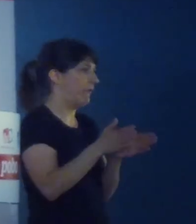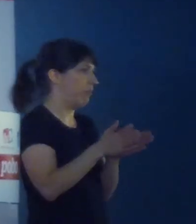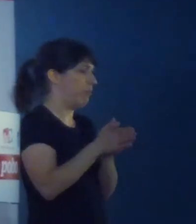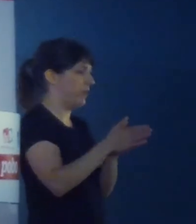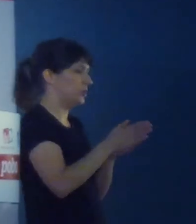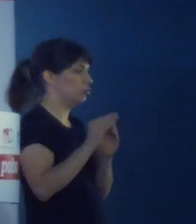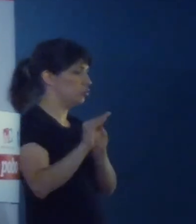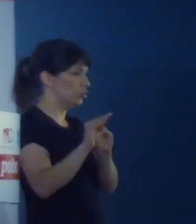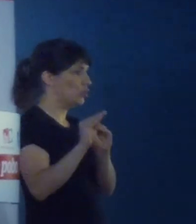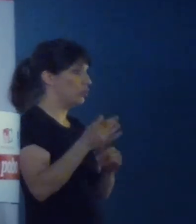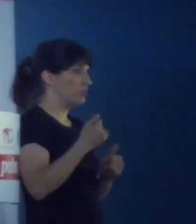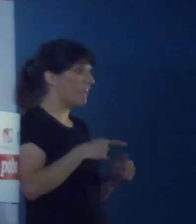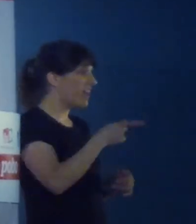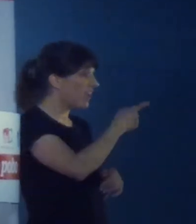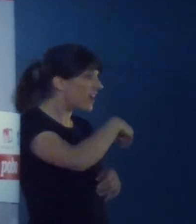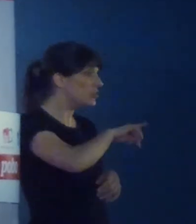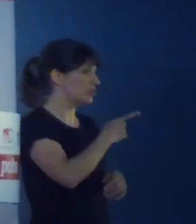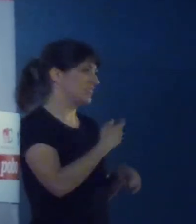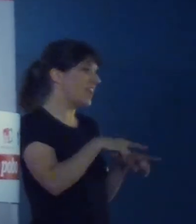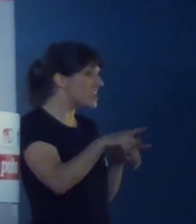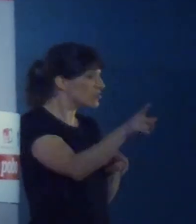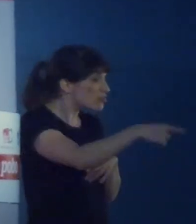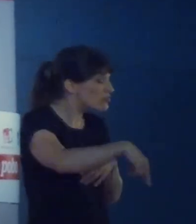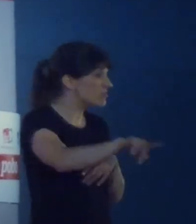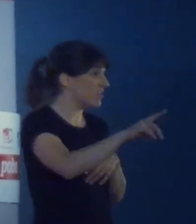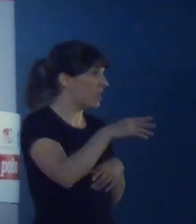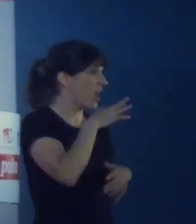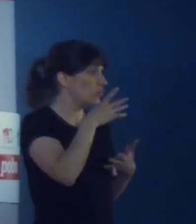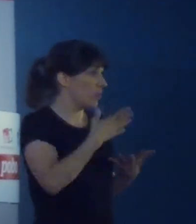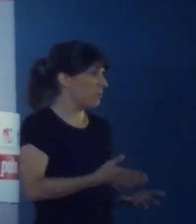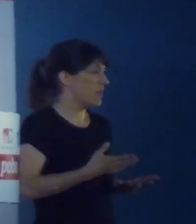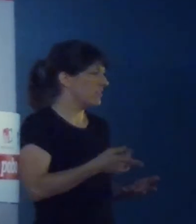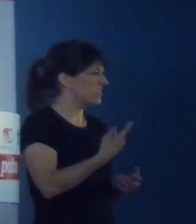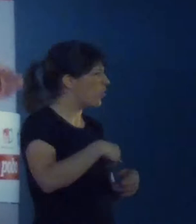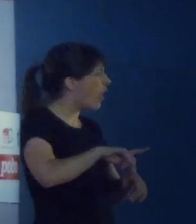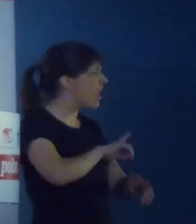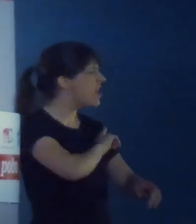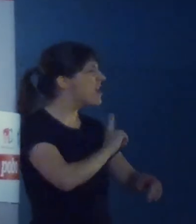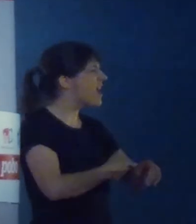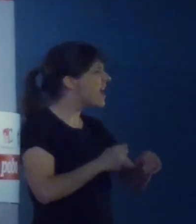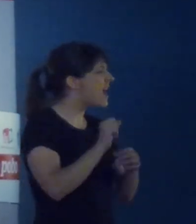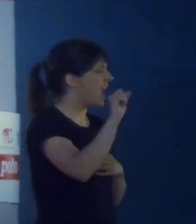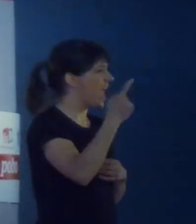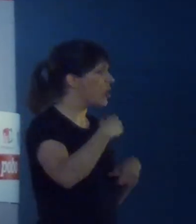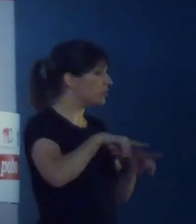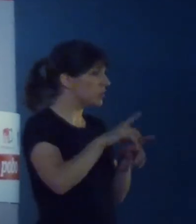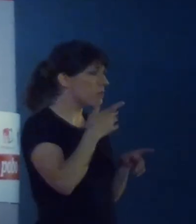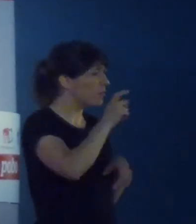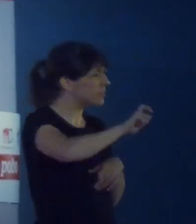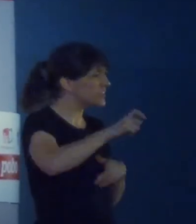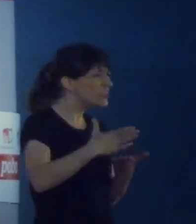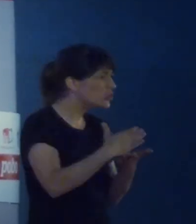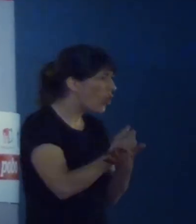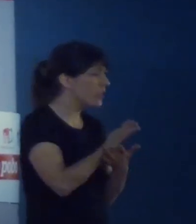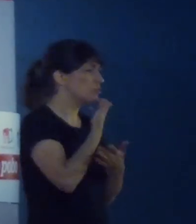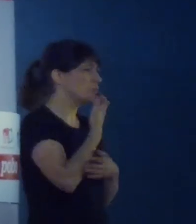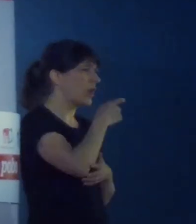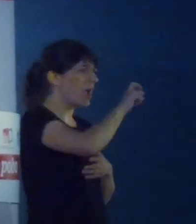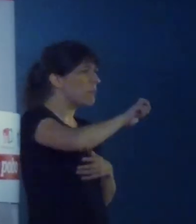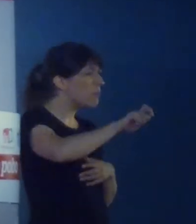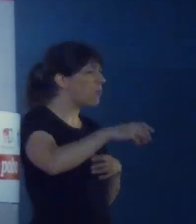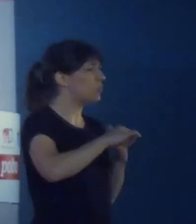está sendo realmente os héroes actuais no presente histórico. Toda esta xente, como os marinheiros da